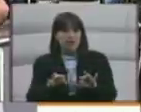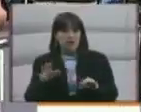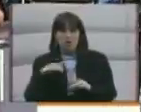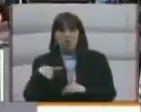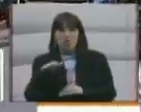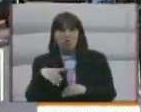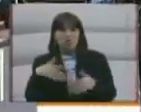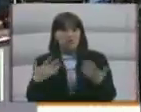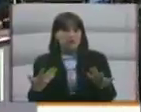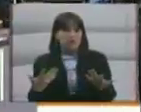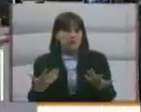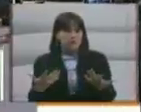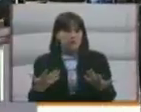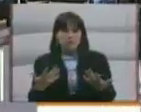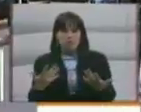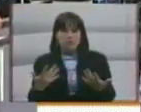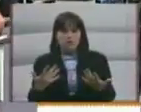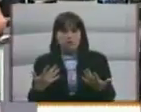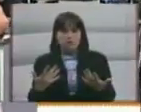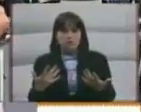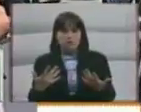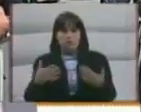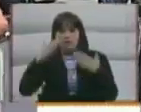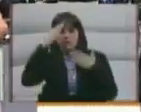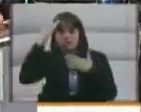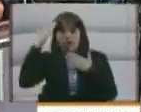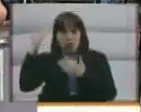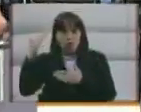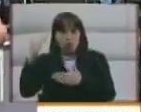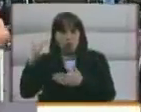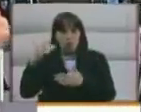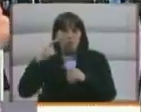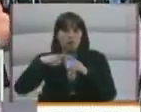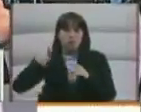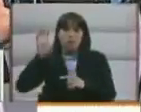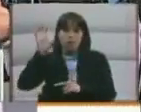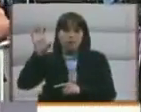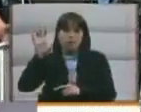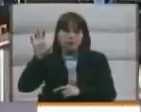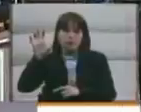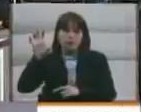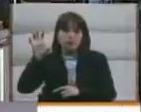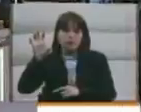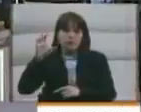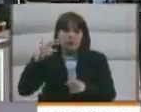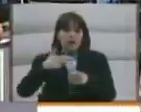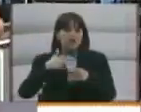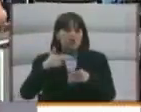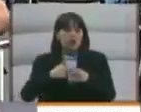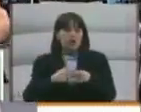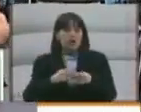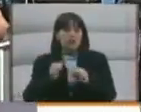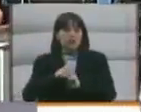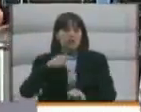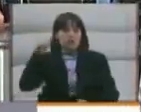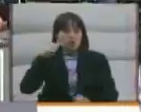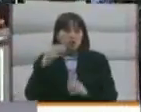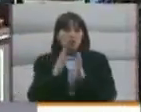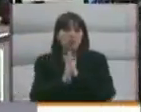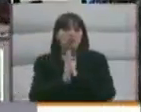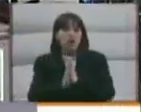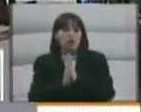favor? Saludos desde Galicia, dice Daris de Vita. Gasolina en San Cristóbal, por favor, dicen por